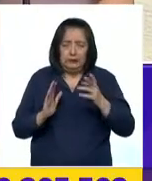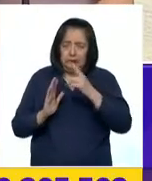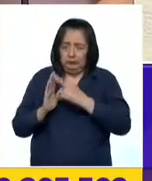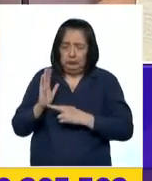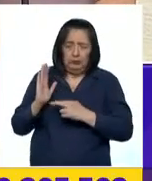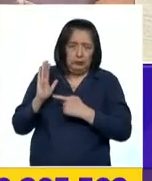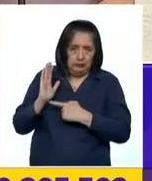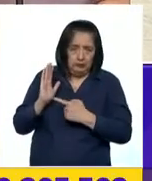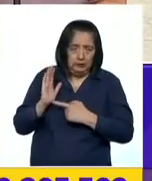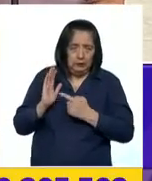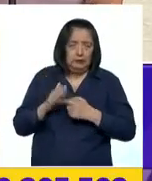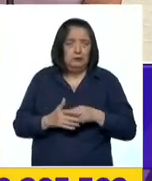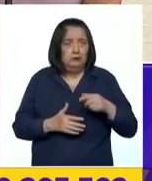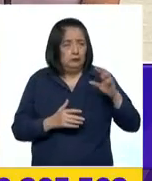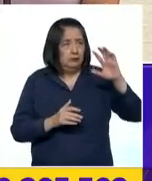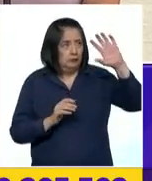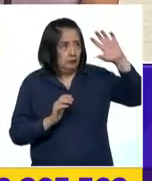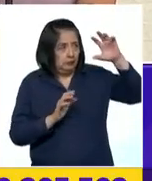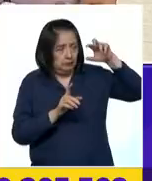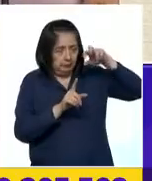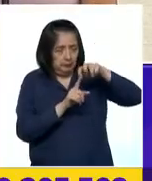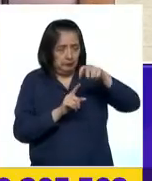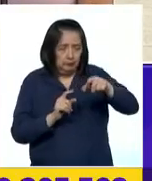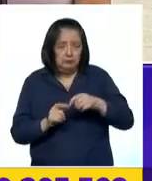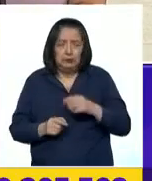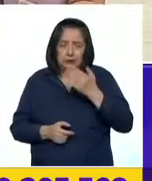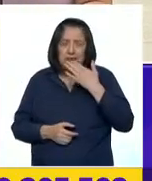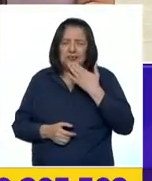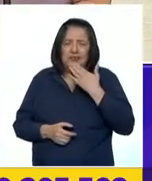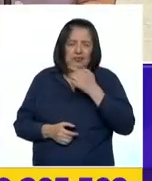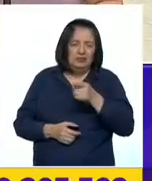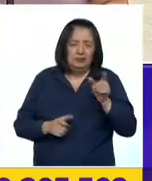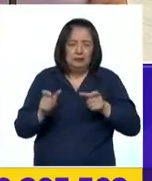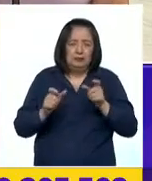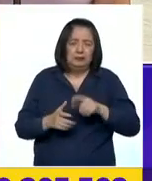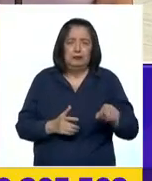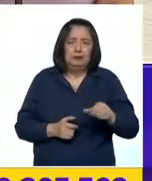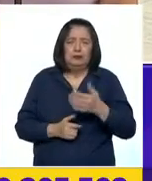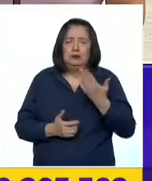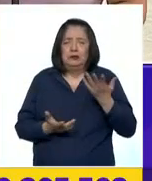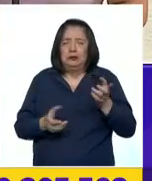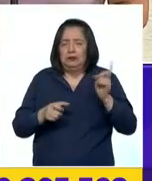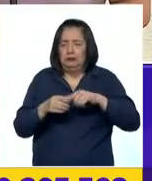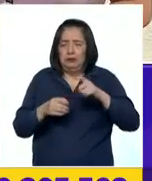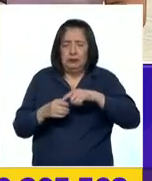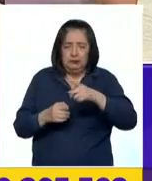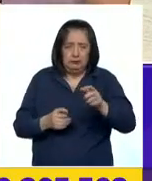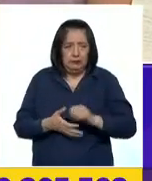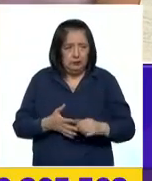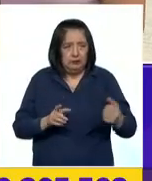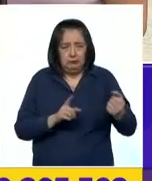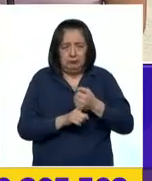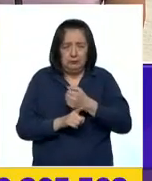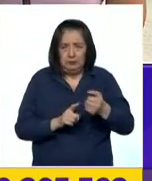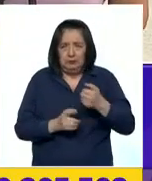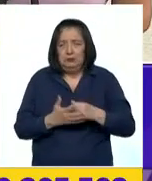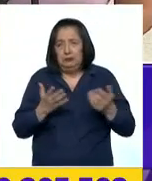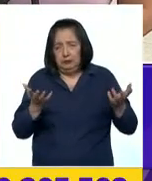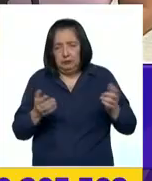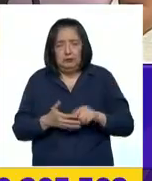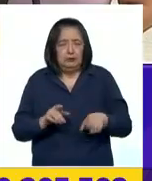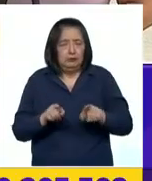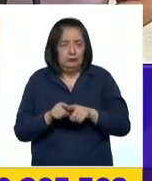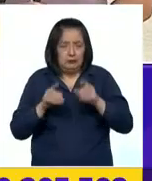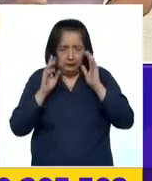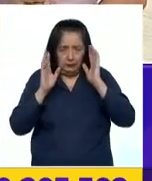registro, imágenes de estas personas, para poder identificarlas. ¿Quiénes son las otras personas que estaban involucradas en este ataque? Y, por supuesto, al